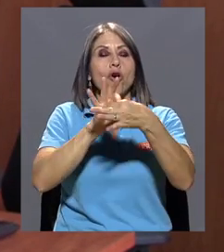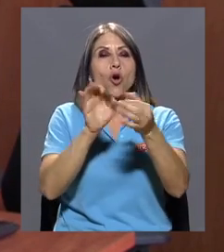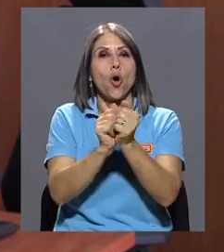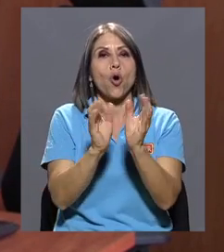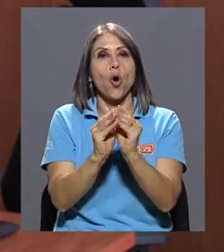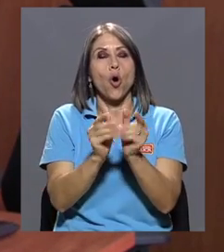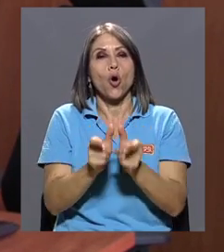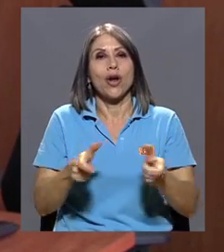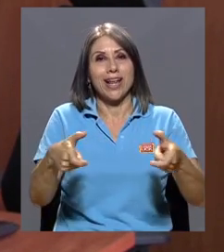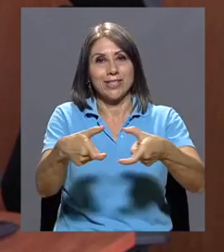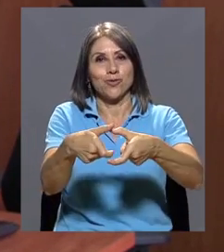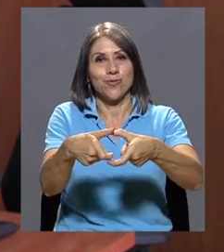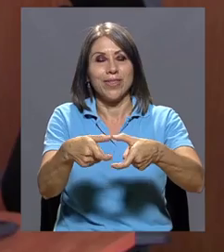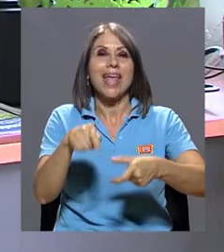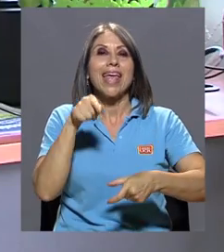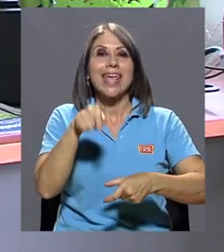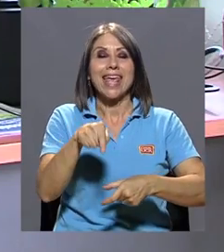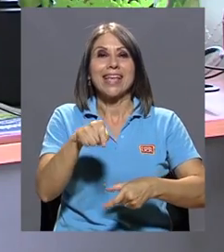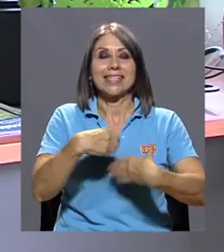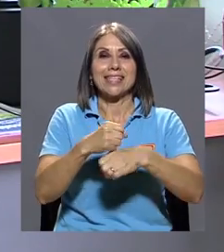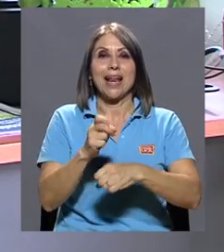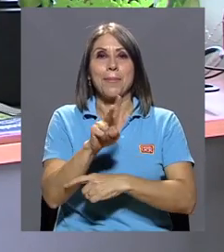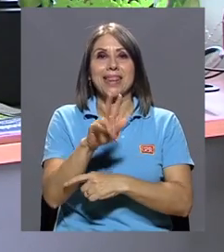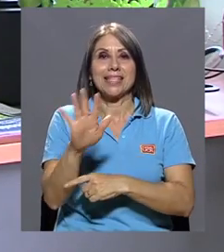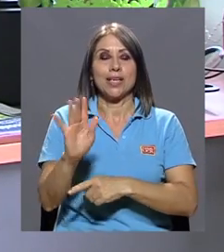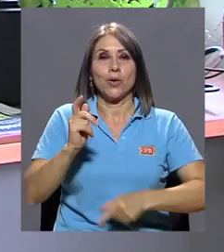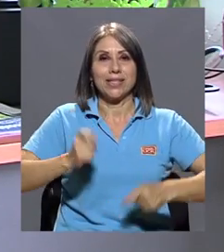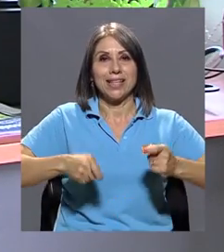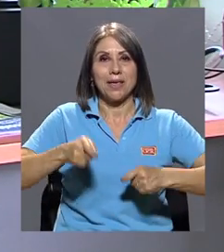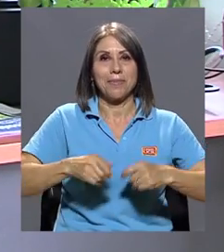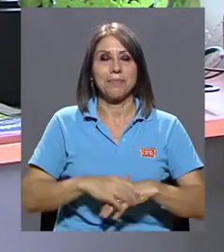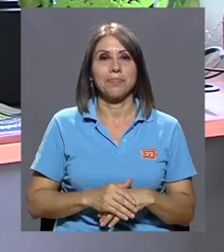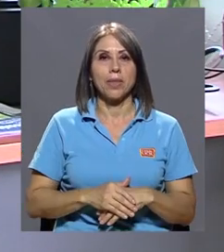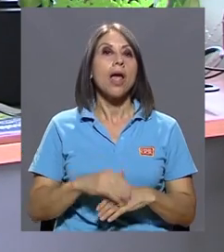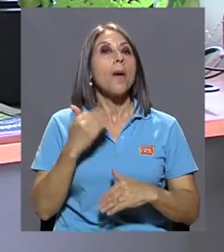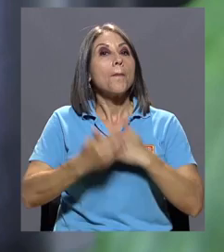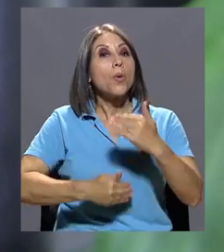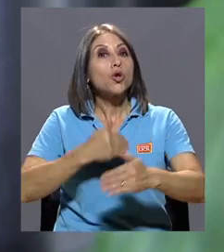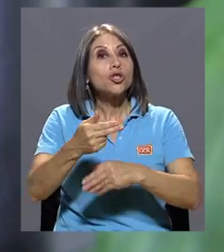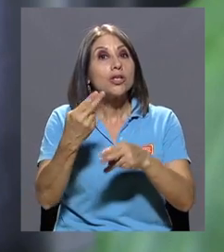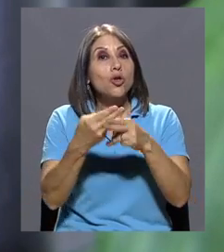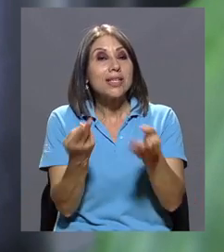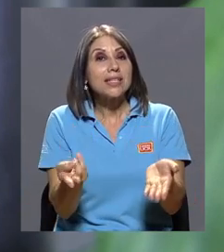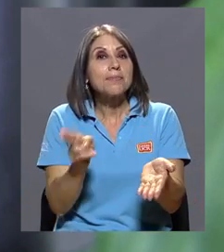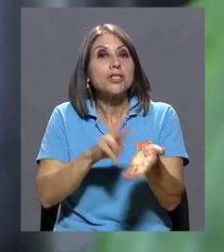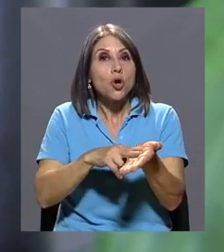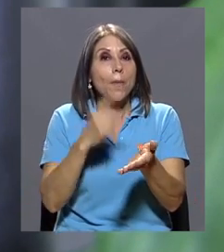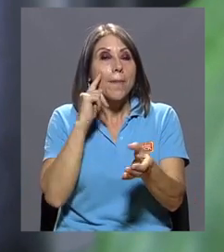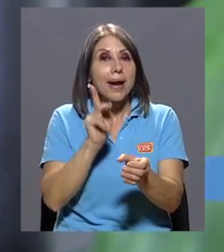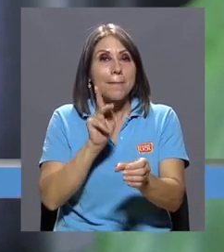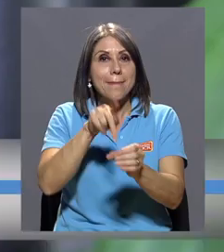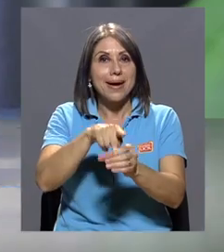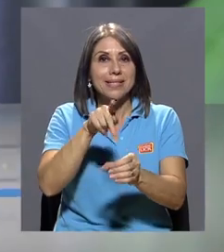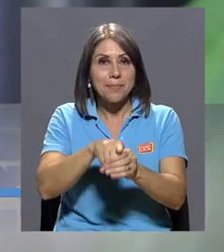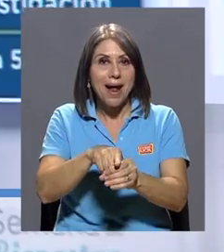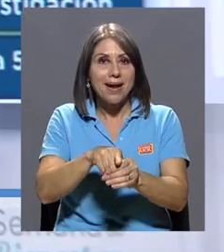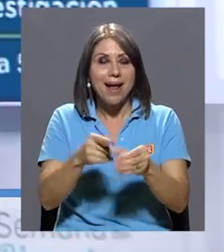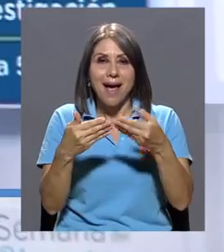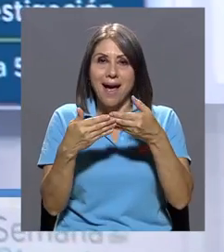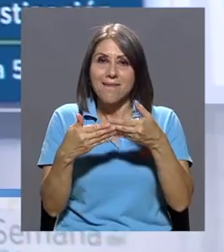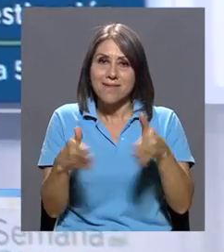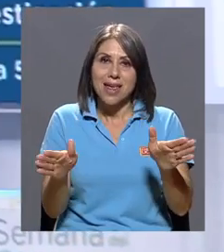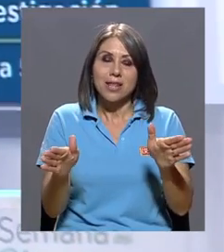Congreso, que como mencioné, es el 25 de septiembre. El proceso de inscripción para participar del Congreso